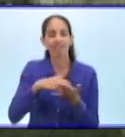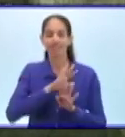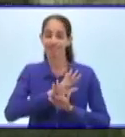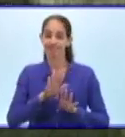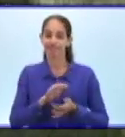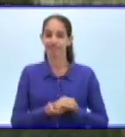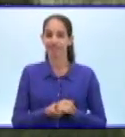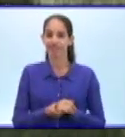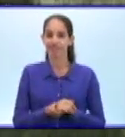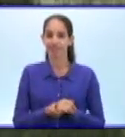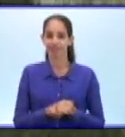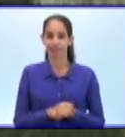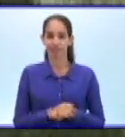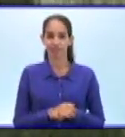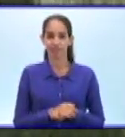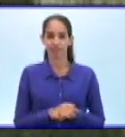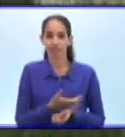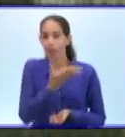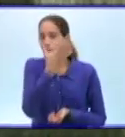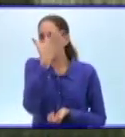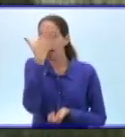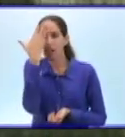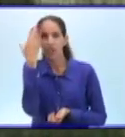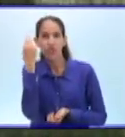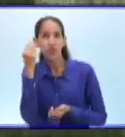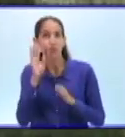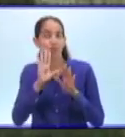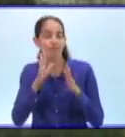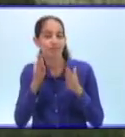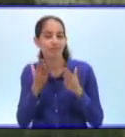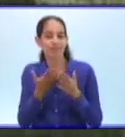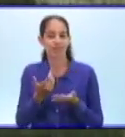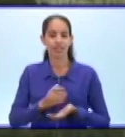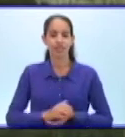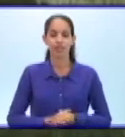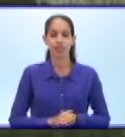a cerrar en sus pétalos la vida,